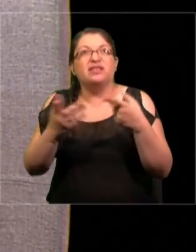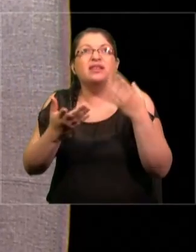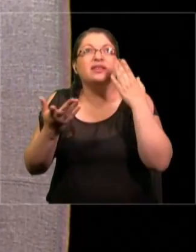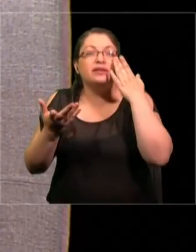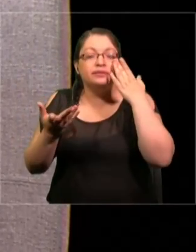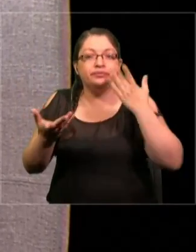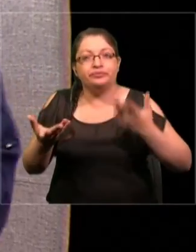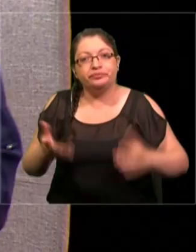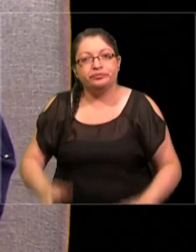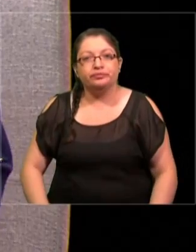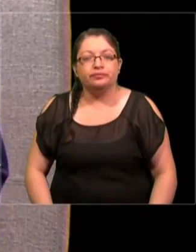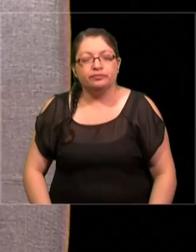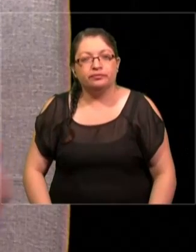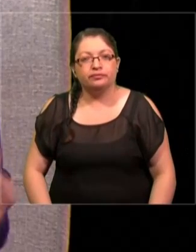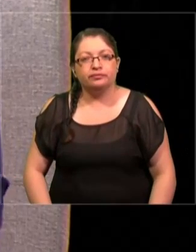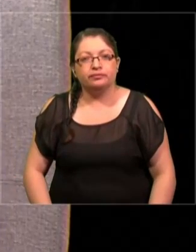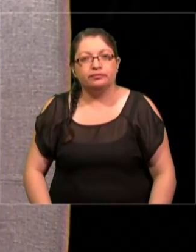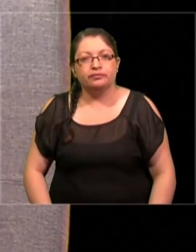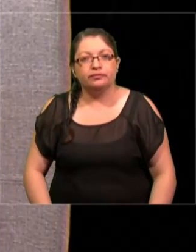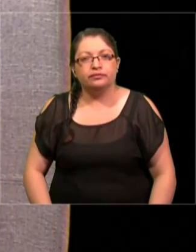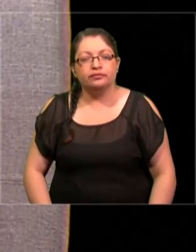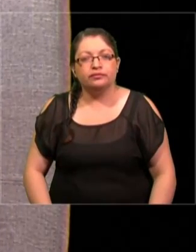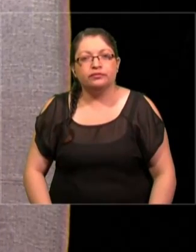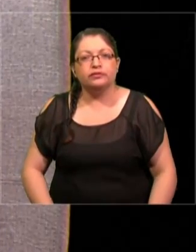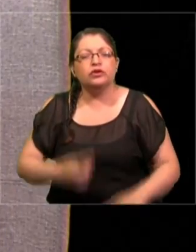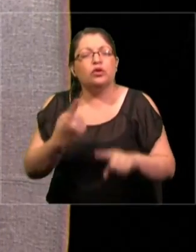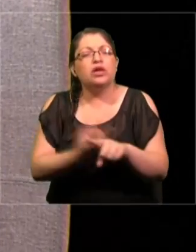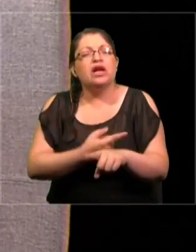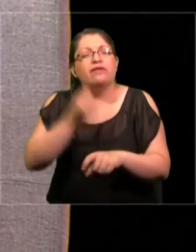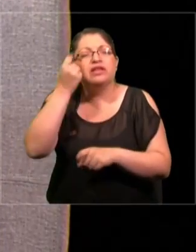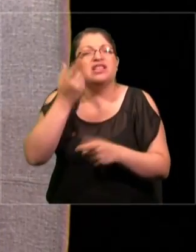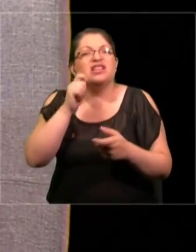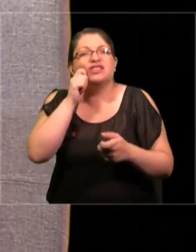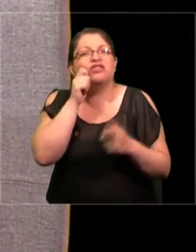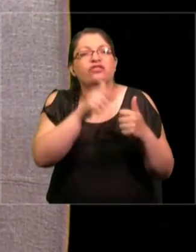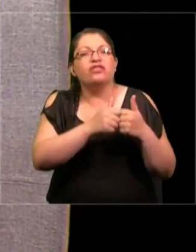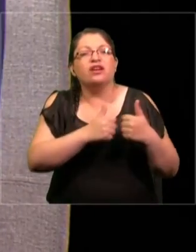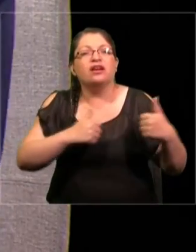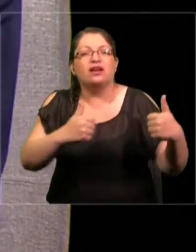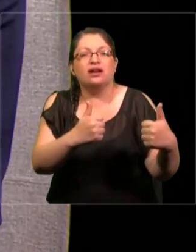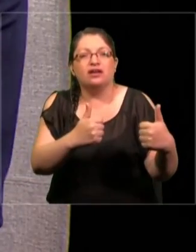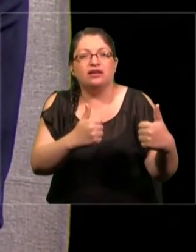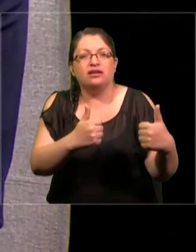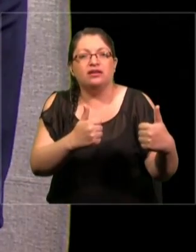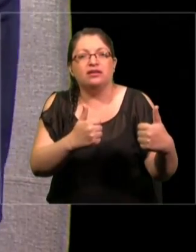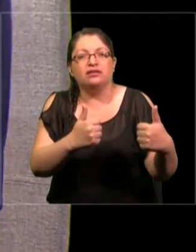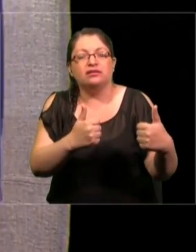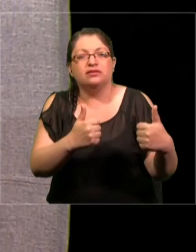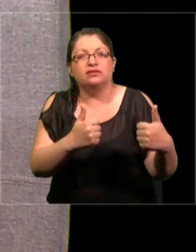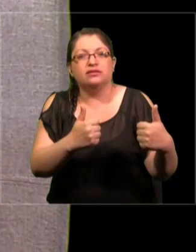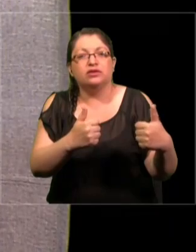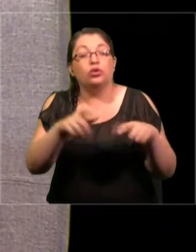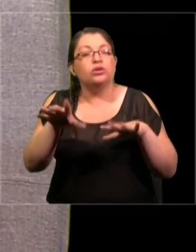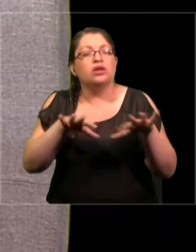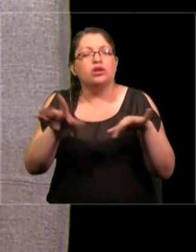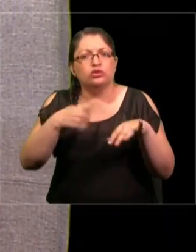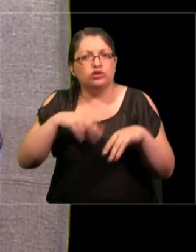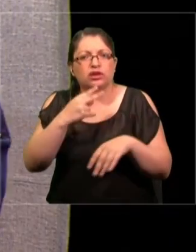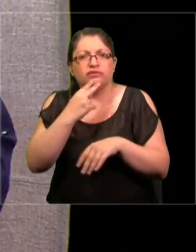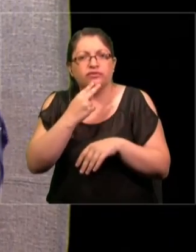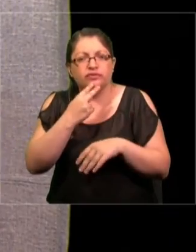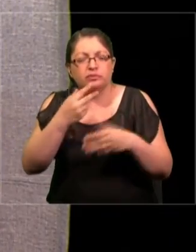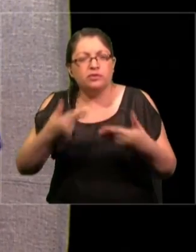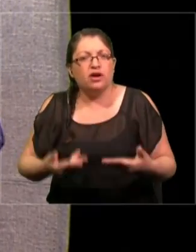que ver con una redefinición de la autoridad. Ah, sí, una de las cosas que estamos viviendo en el